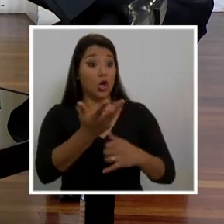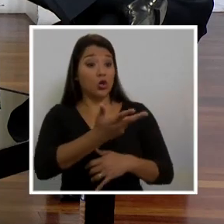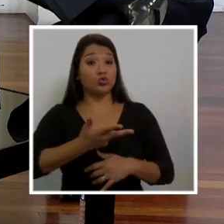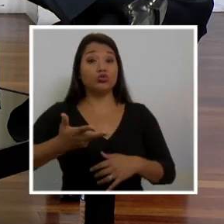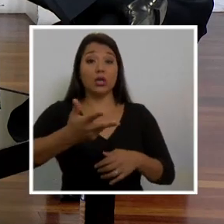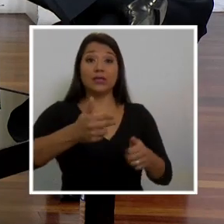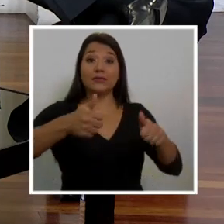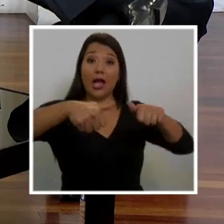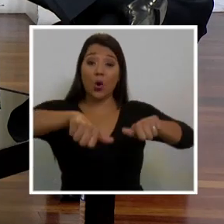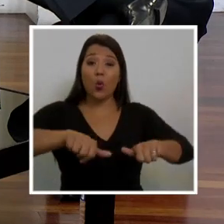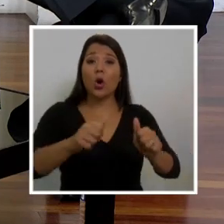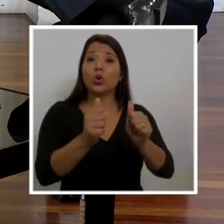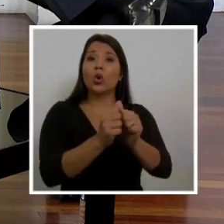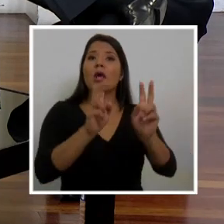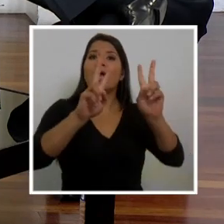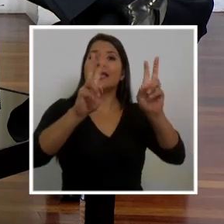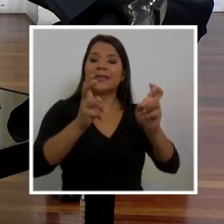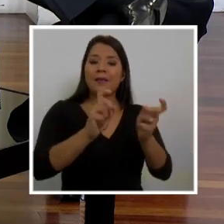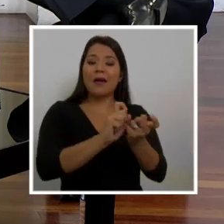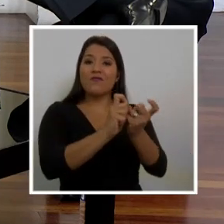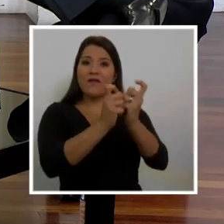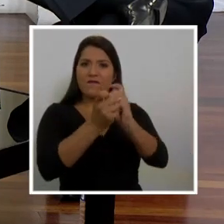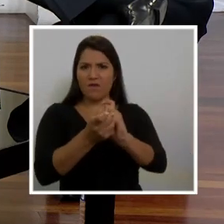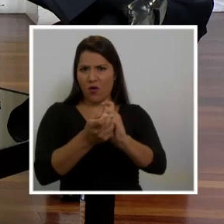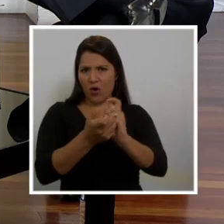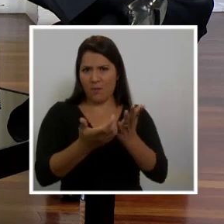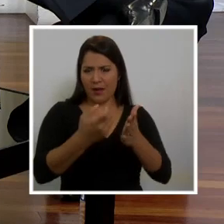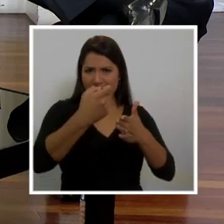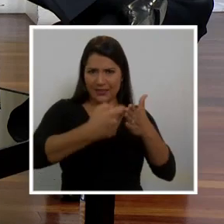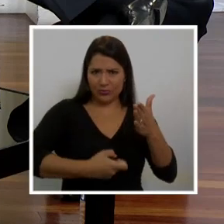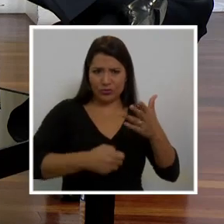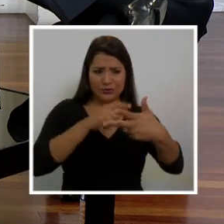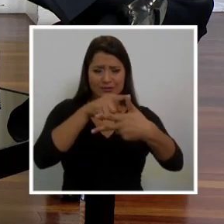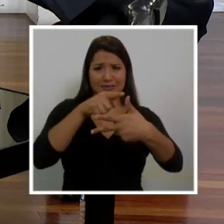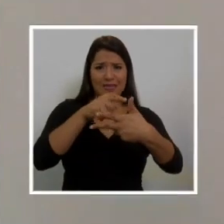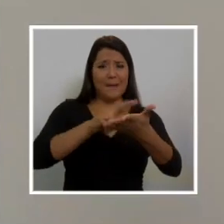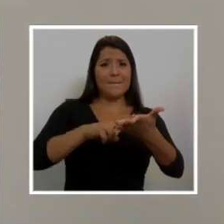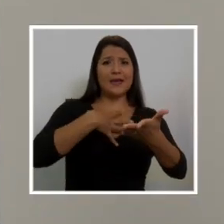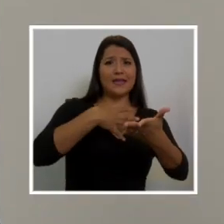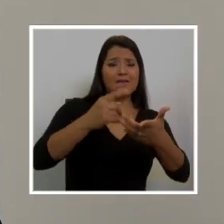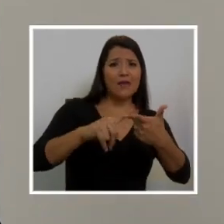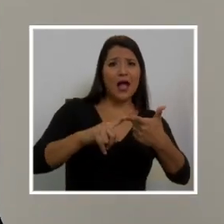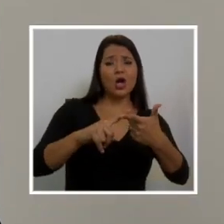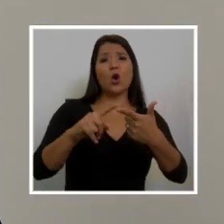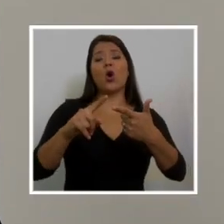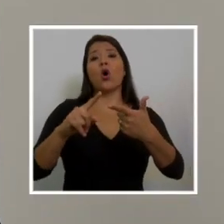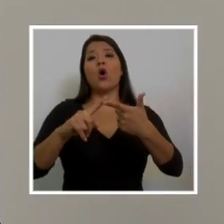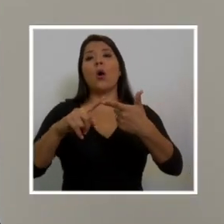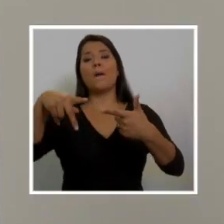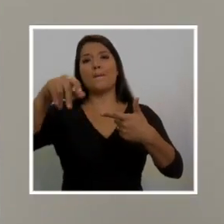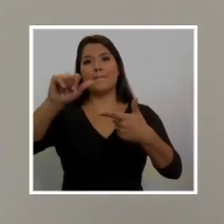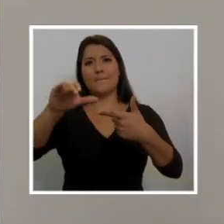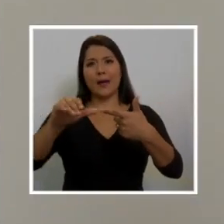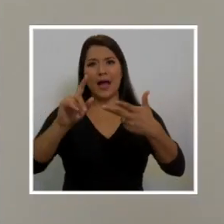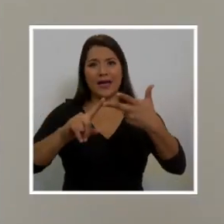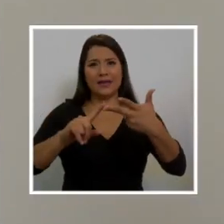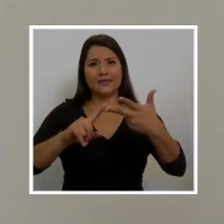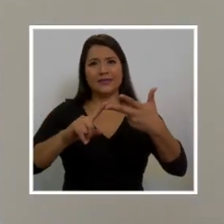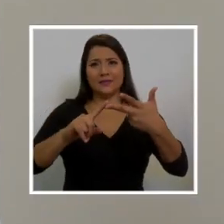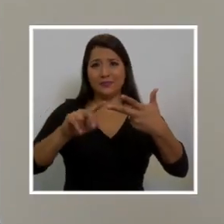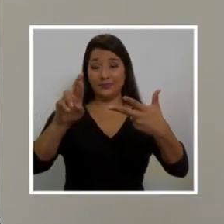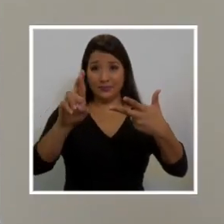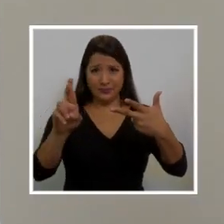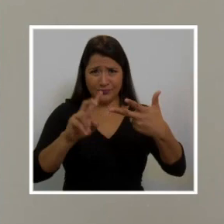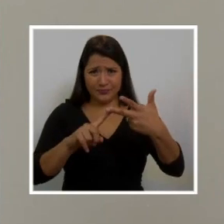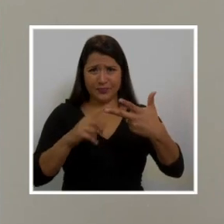tema de reforma tributaria los tres partidos, Liberación, La Unidad y el PAC. las diferencias son sutiles. ¿Por qué no Erwin? ¿Por qué sí